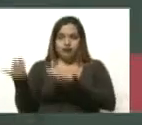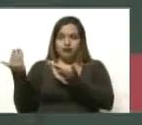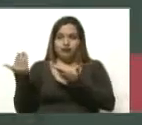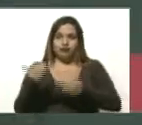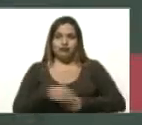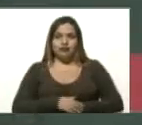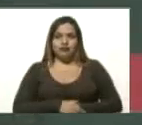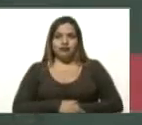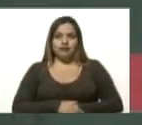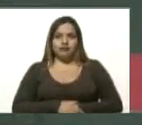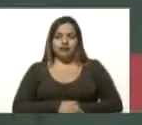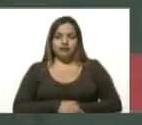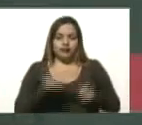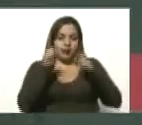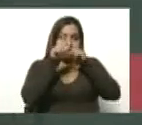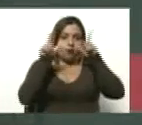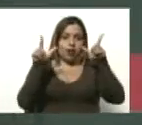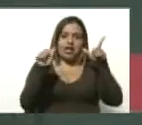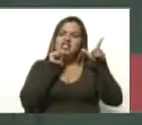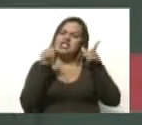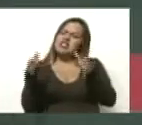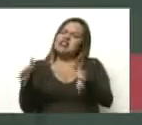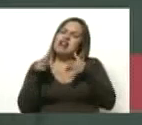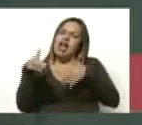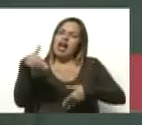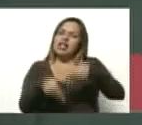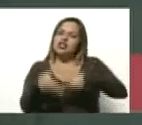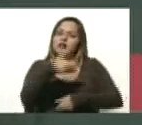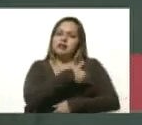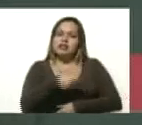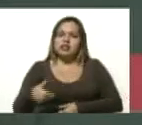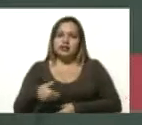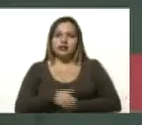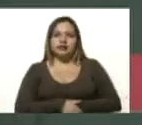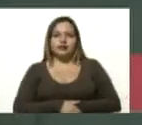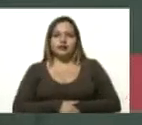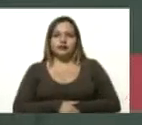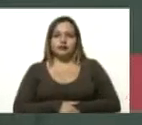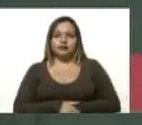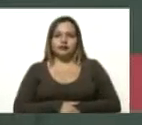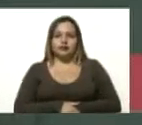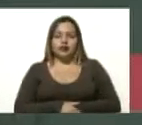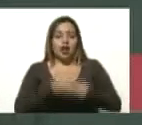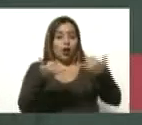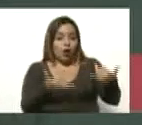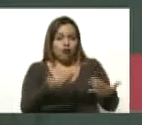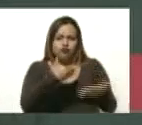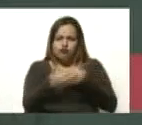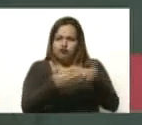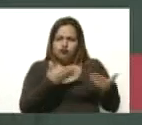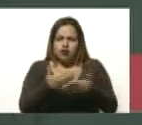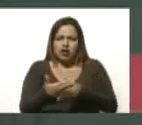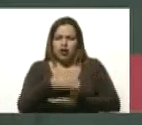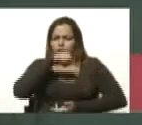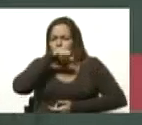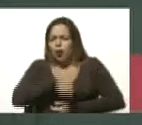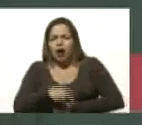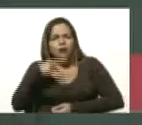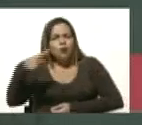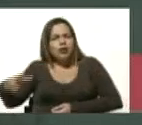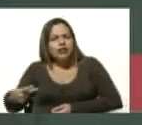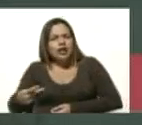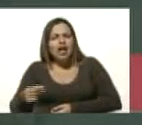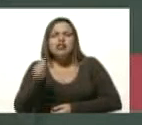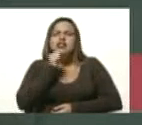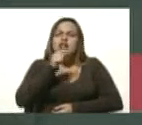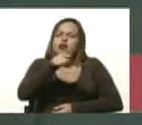es impactante. ¿Quién ganaría hoy las elecciones presidenciales? Ahora, independientemente de sus simpatías políticas, ¿quién cree